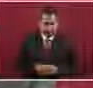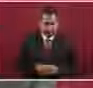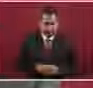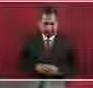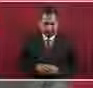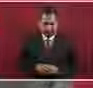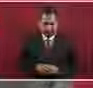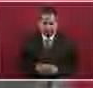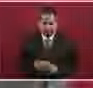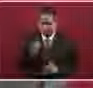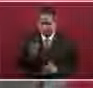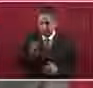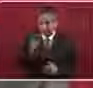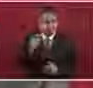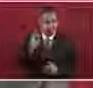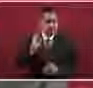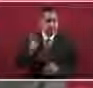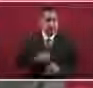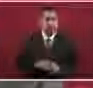si